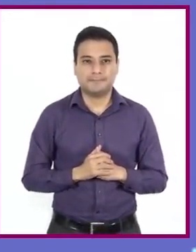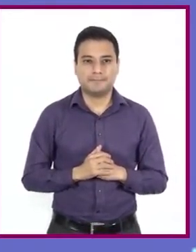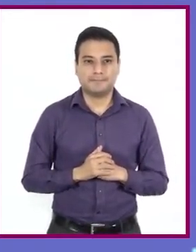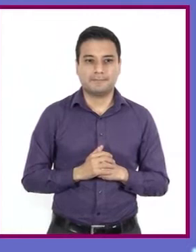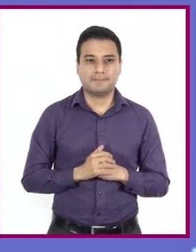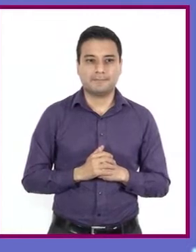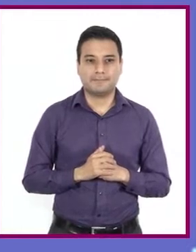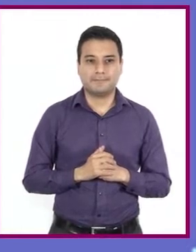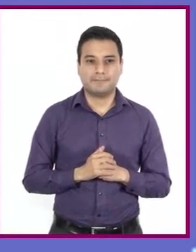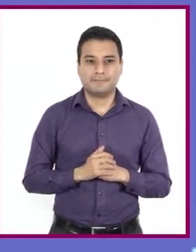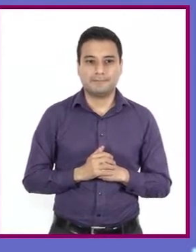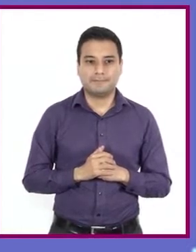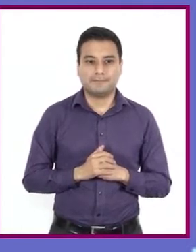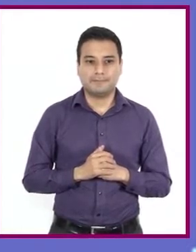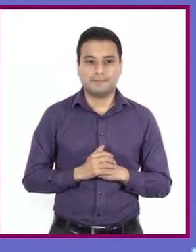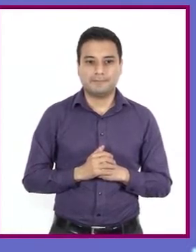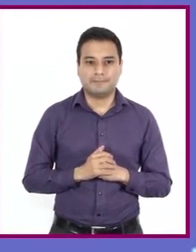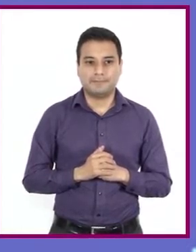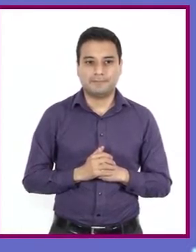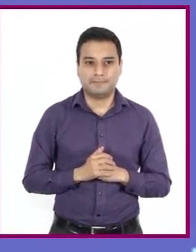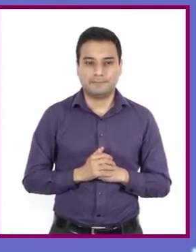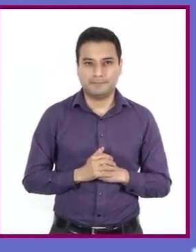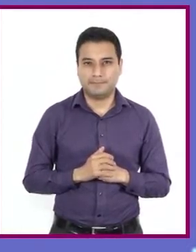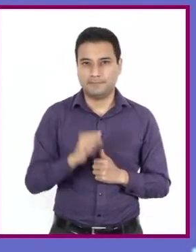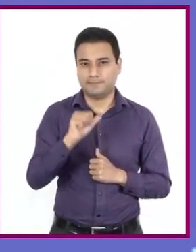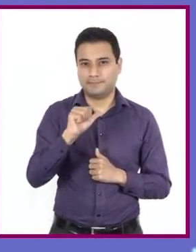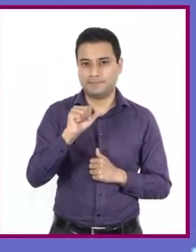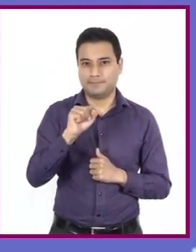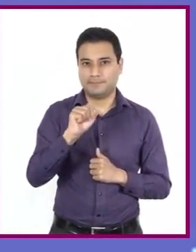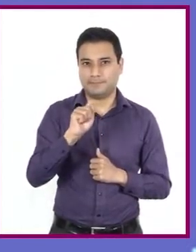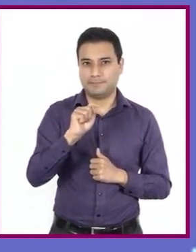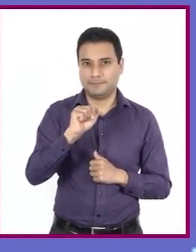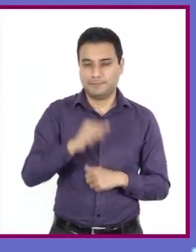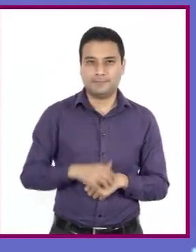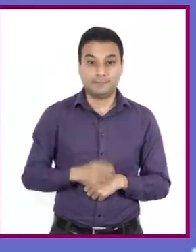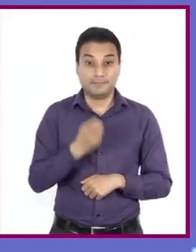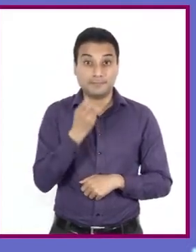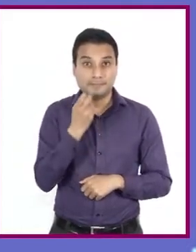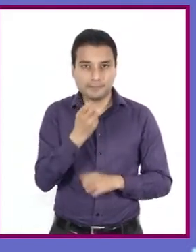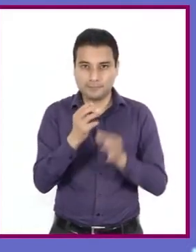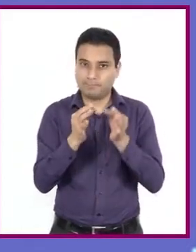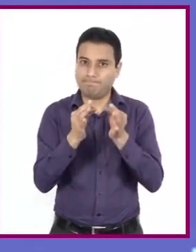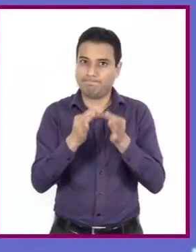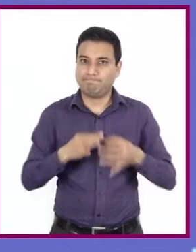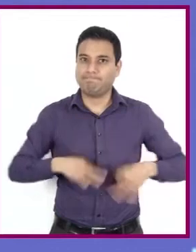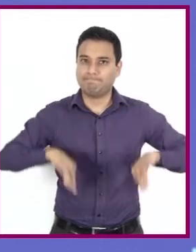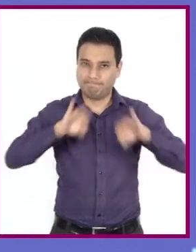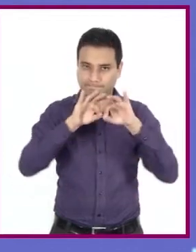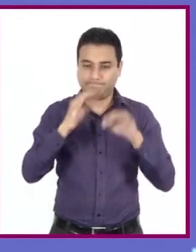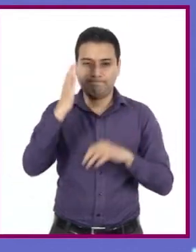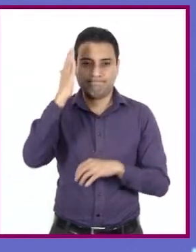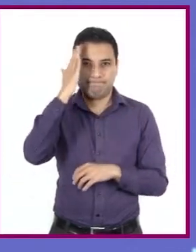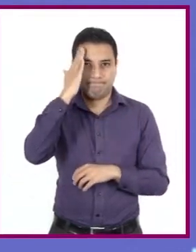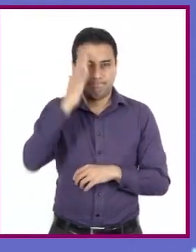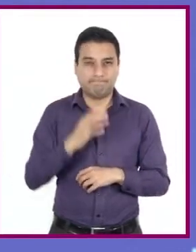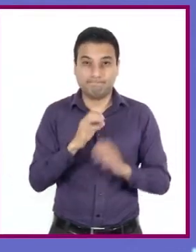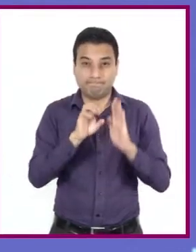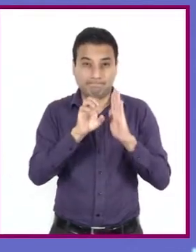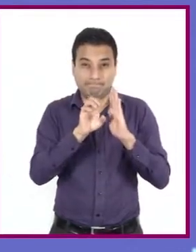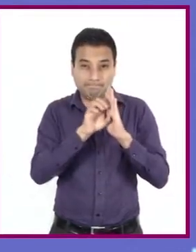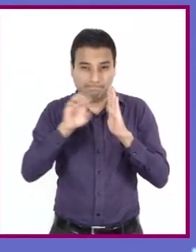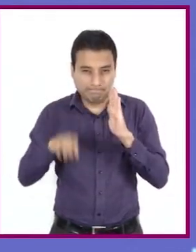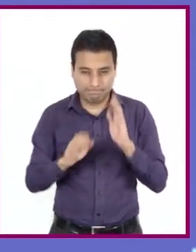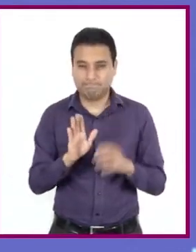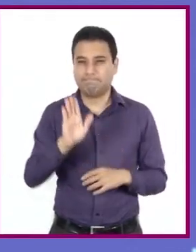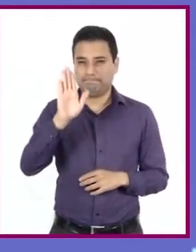¡Hasta! Esta es la parte más importante de una letra, sin la cual no puede existir. Es como la columna vertebral